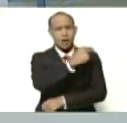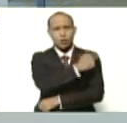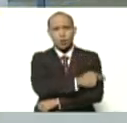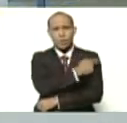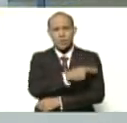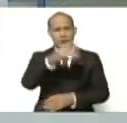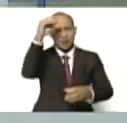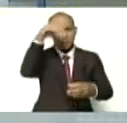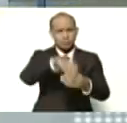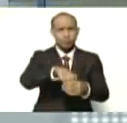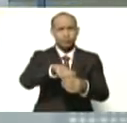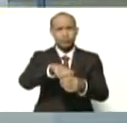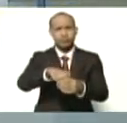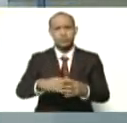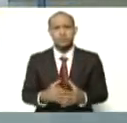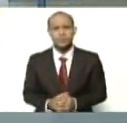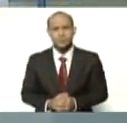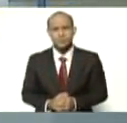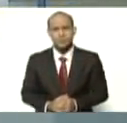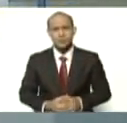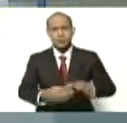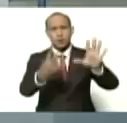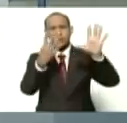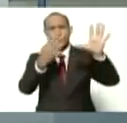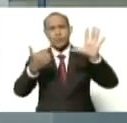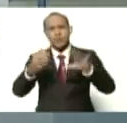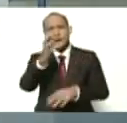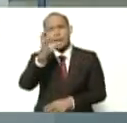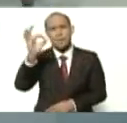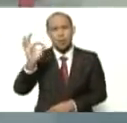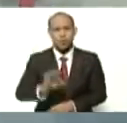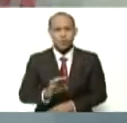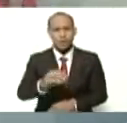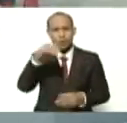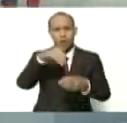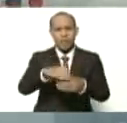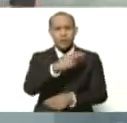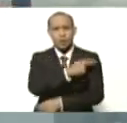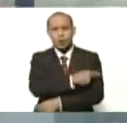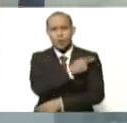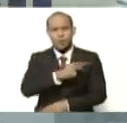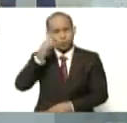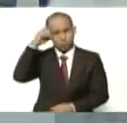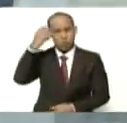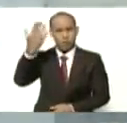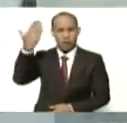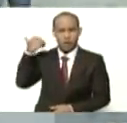llegó un momento que tuvimos el 96% de hospitalización recuerdo